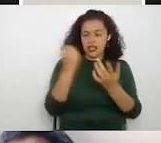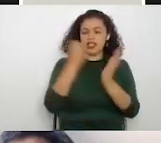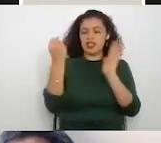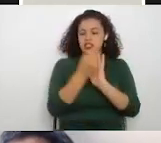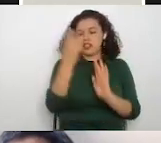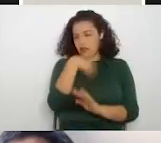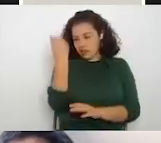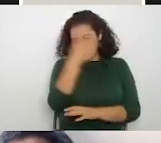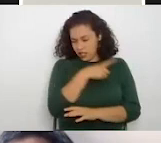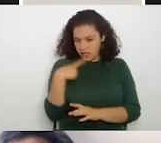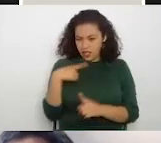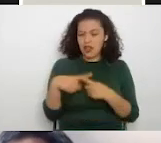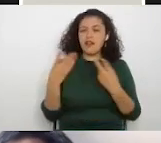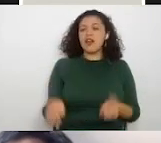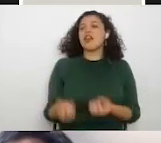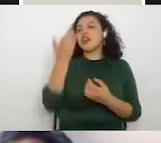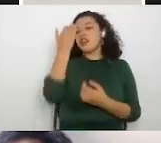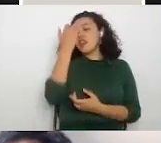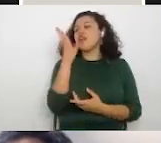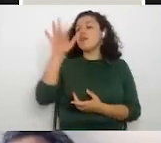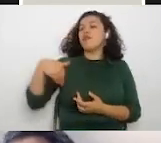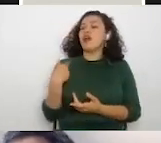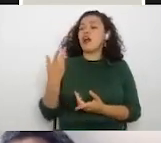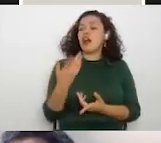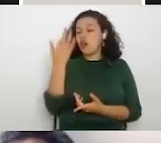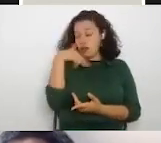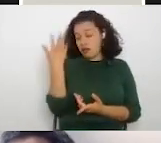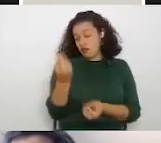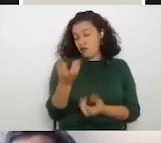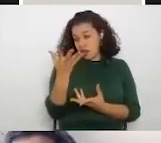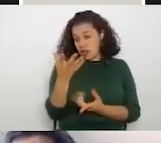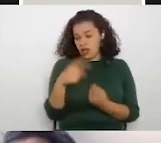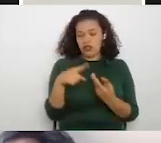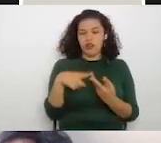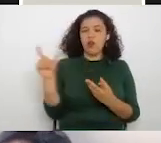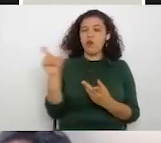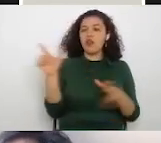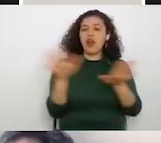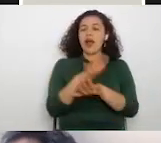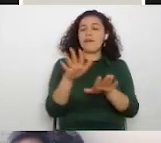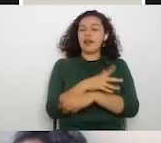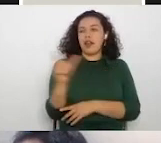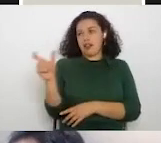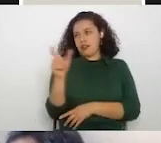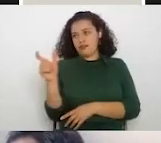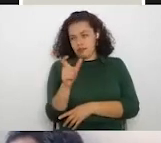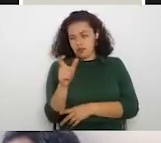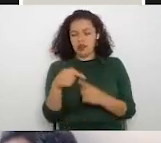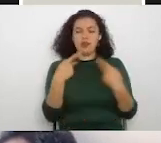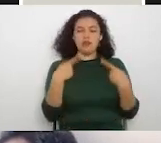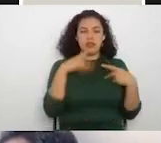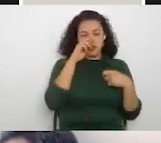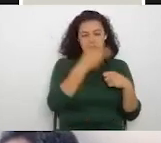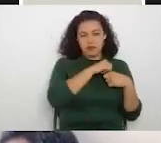considerar, cuánto tiempo lo deben de considerar, en qué momento los tienen que actualizar, quién es el responsable de